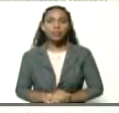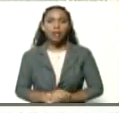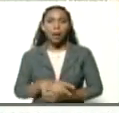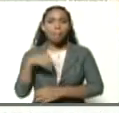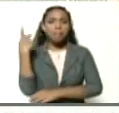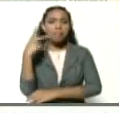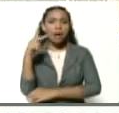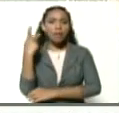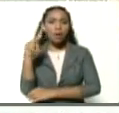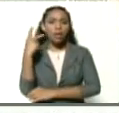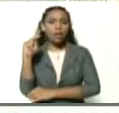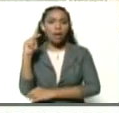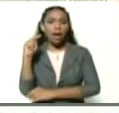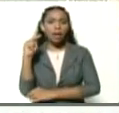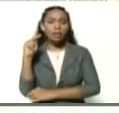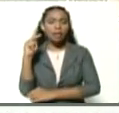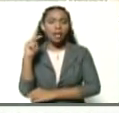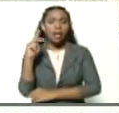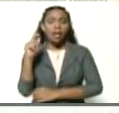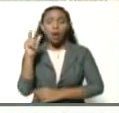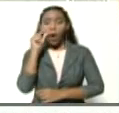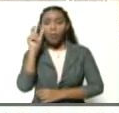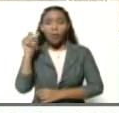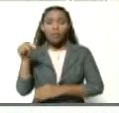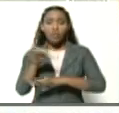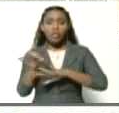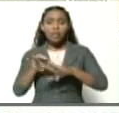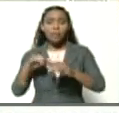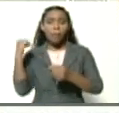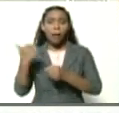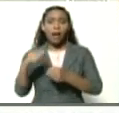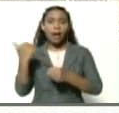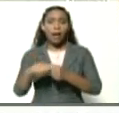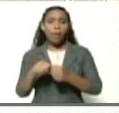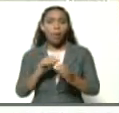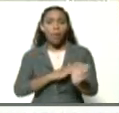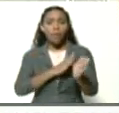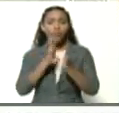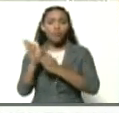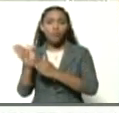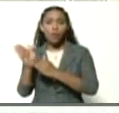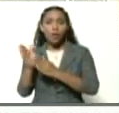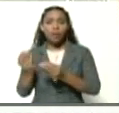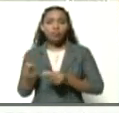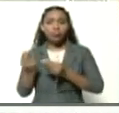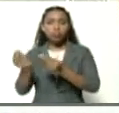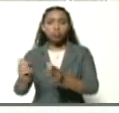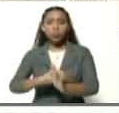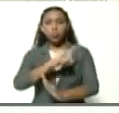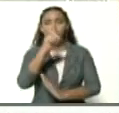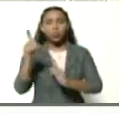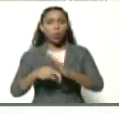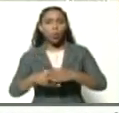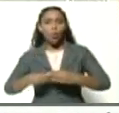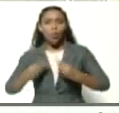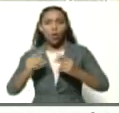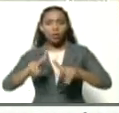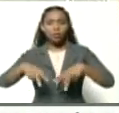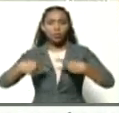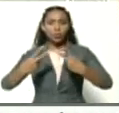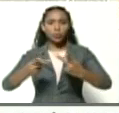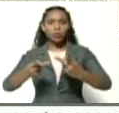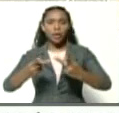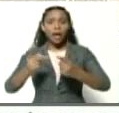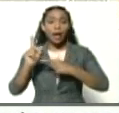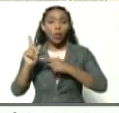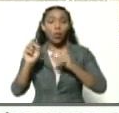parroquia Ildefonso Vázquez, municipio Maracaibo. Vámonos a entregar totalmente recuperado y rehabilitado